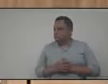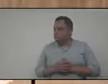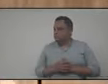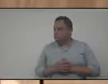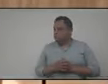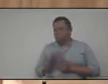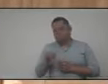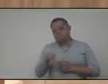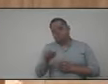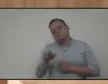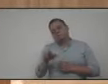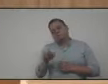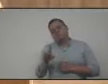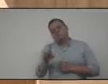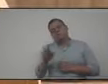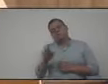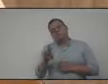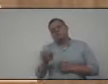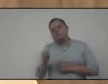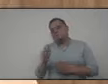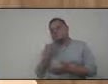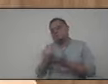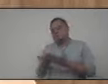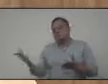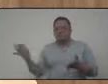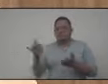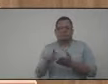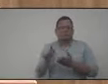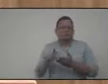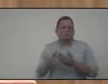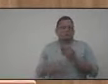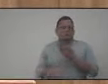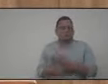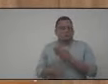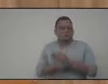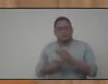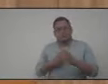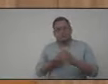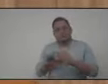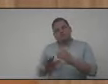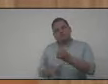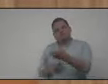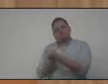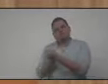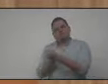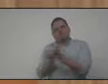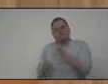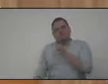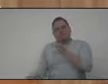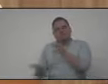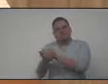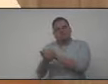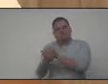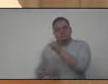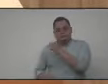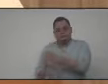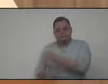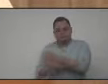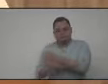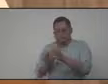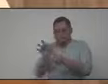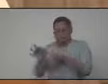María Hortensia, gracias por estar con nosotros, y así son muchos. Siempre estaremos en su corazón y siempre estaremos con ustedes de la mano